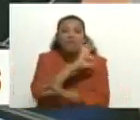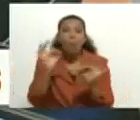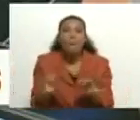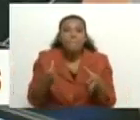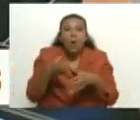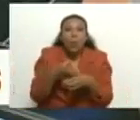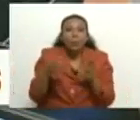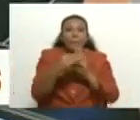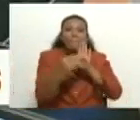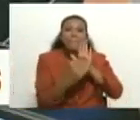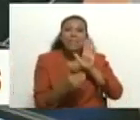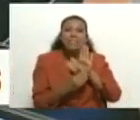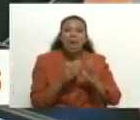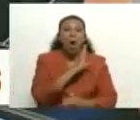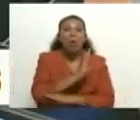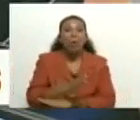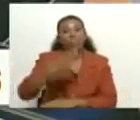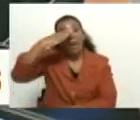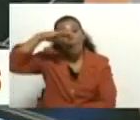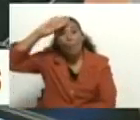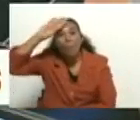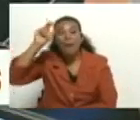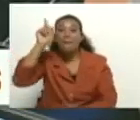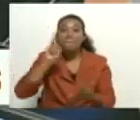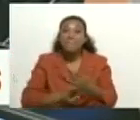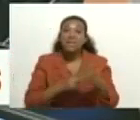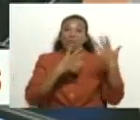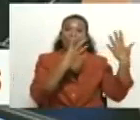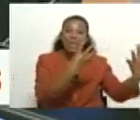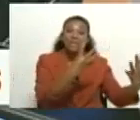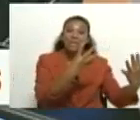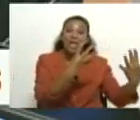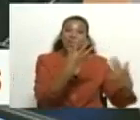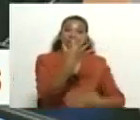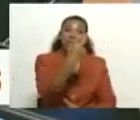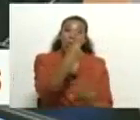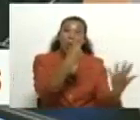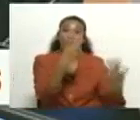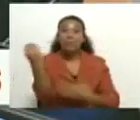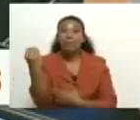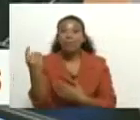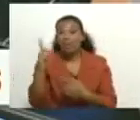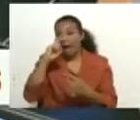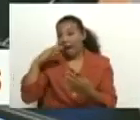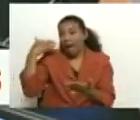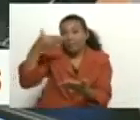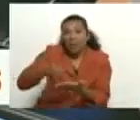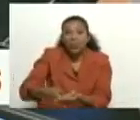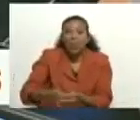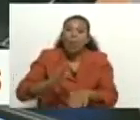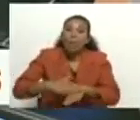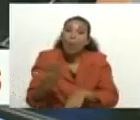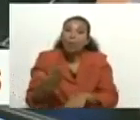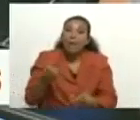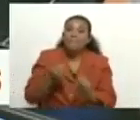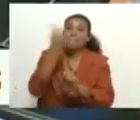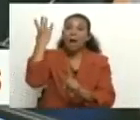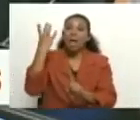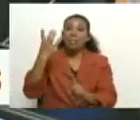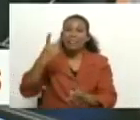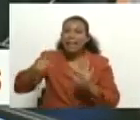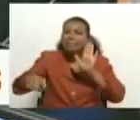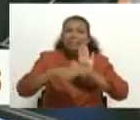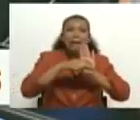las medidas que se aplican contra su país desde 1960, desde los años 60, porque impactan la vida de